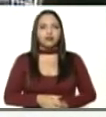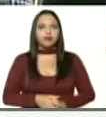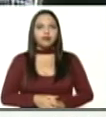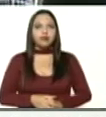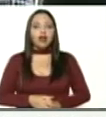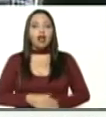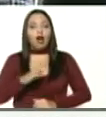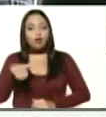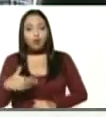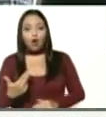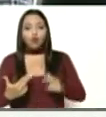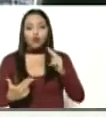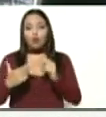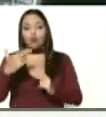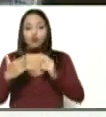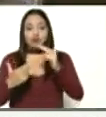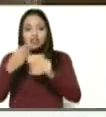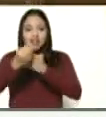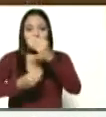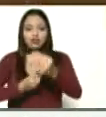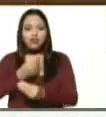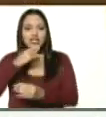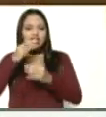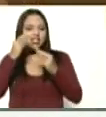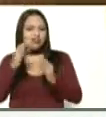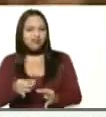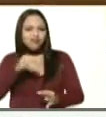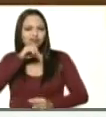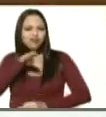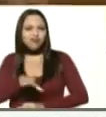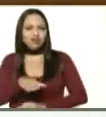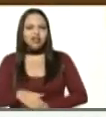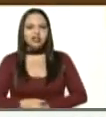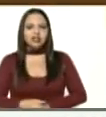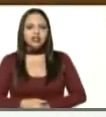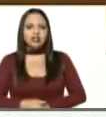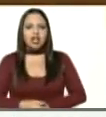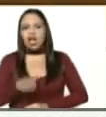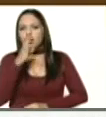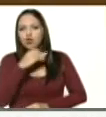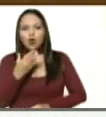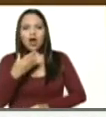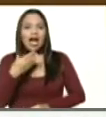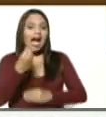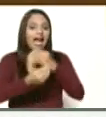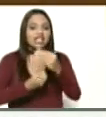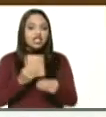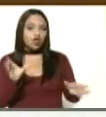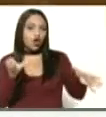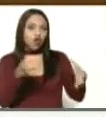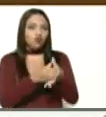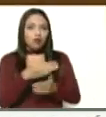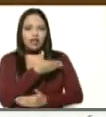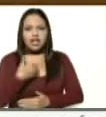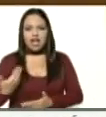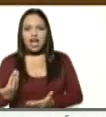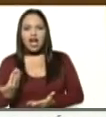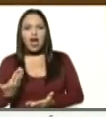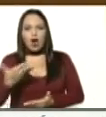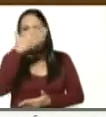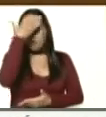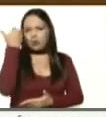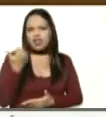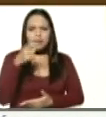reconstruir una historia verdadera, ¿no? Una historia contada de las élites que les convenían ocultar páginas, ocultar